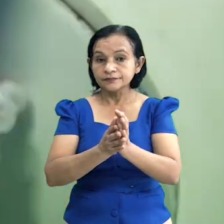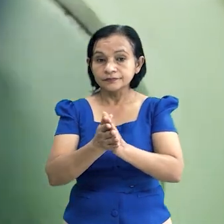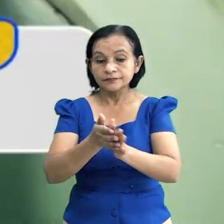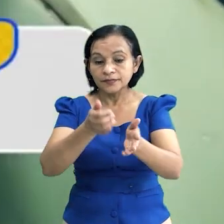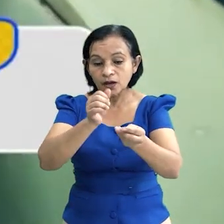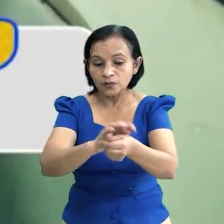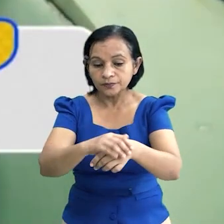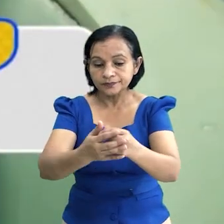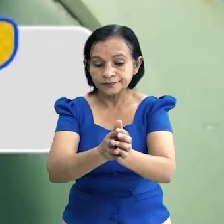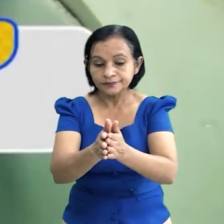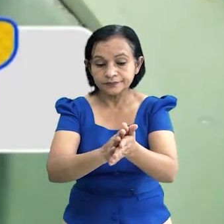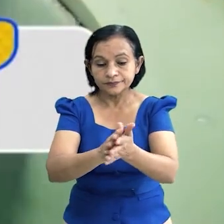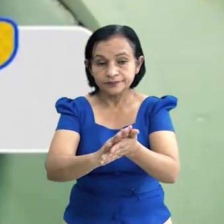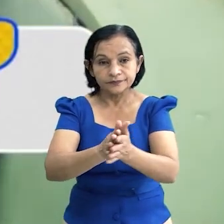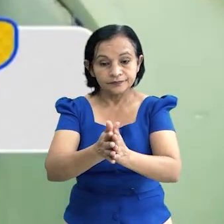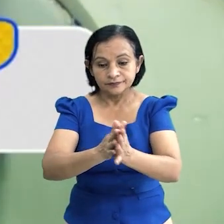Enjuagarnos las manos